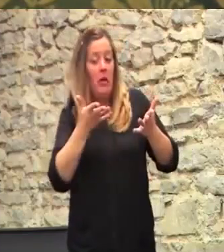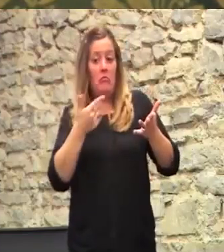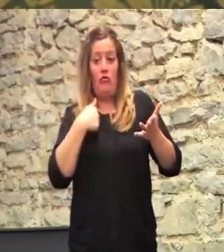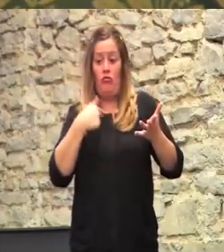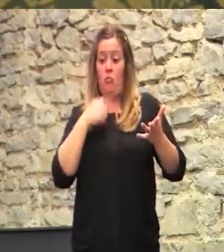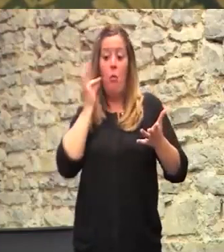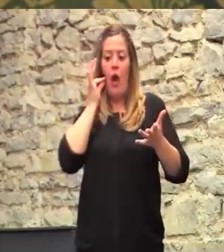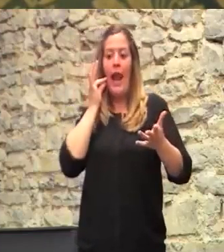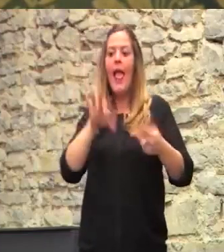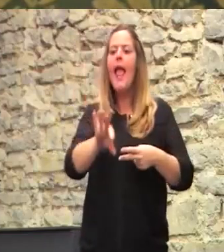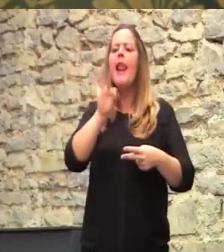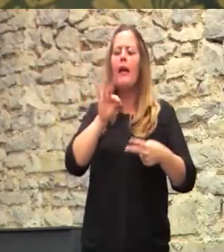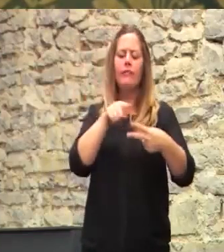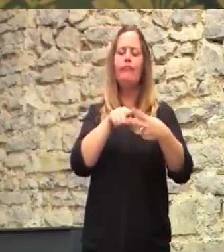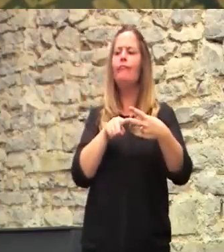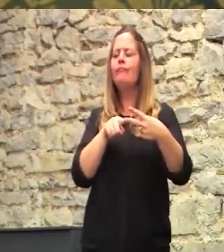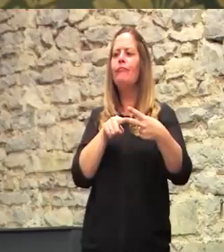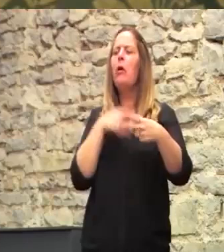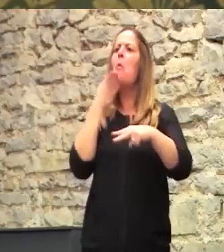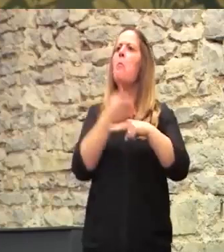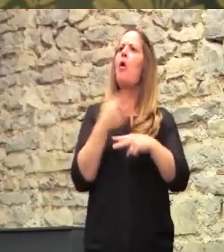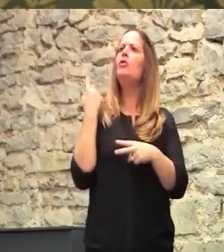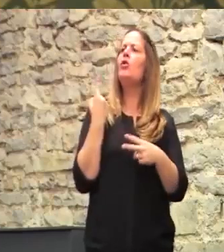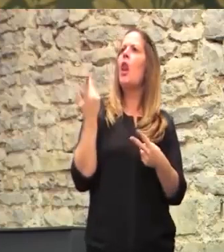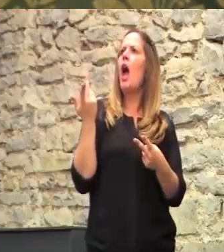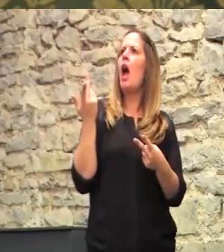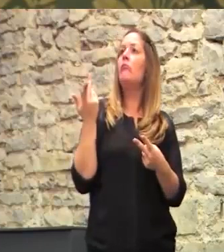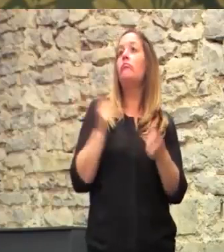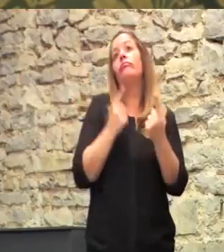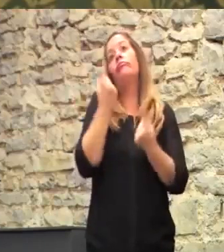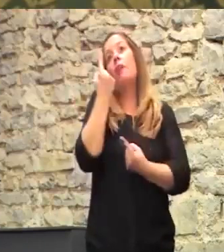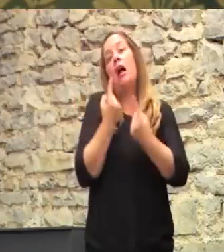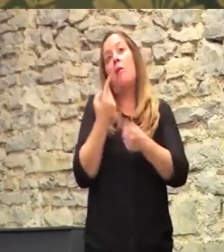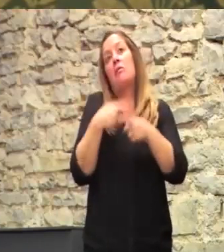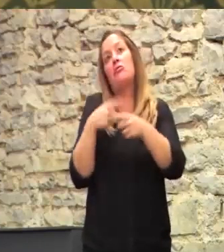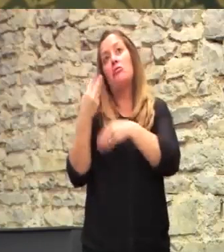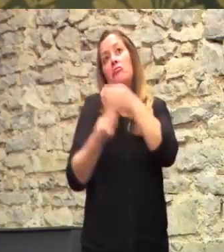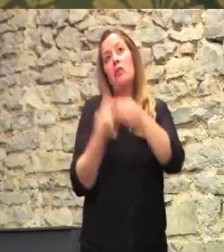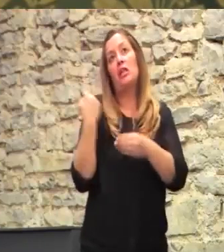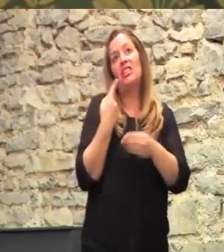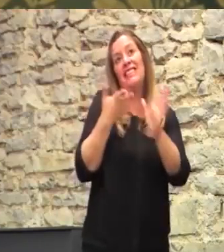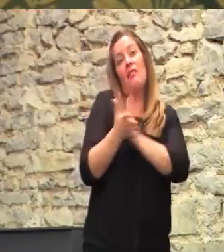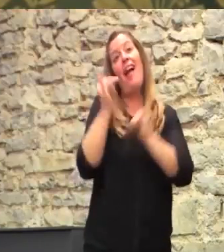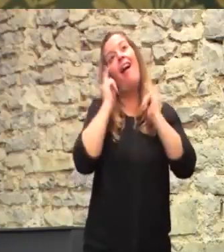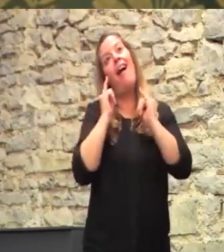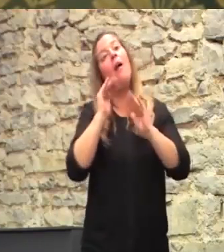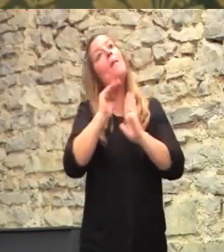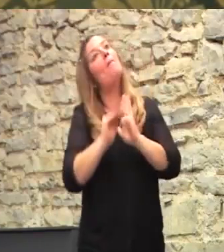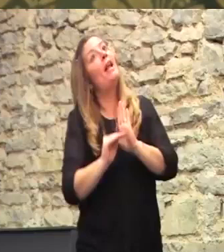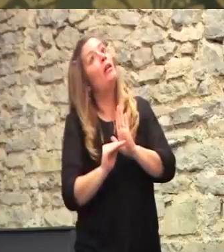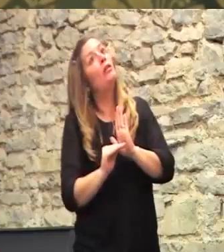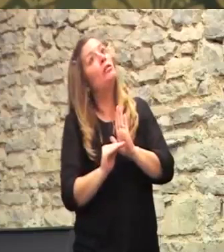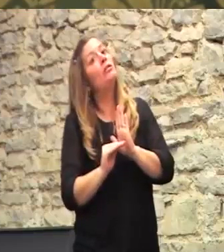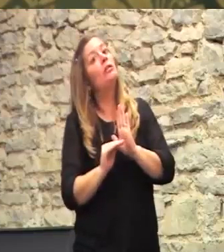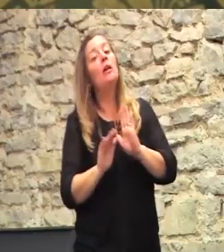bueno por ella hay cosas que se disfrutan un poco menos a veces sola éste pero era menos oneroso eso